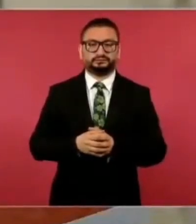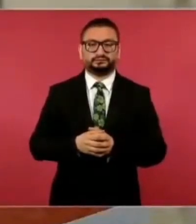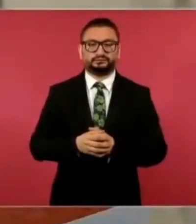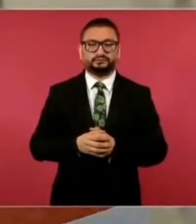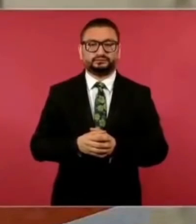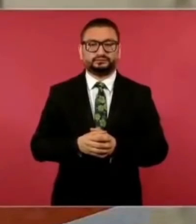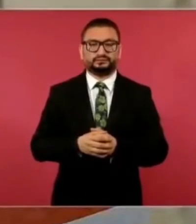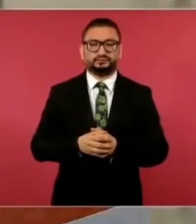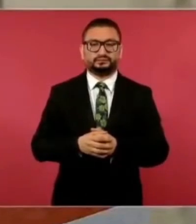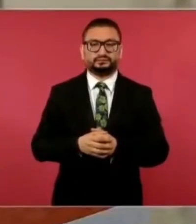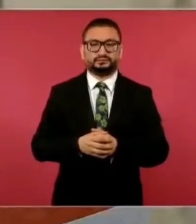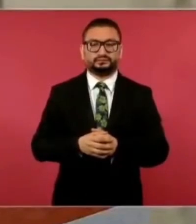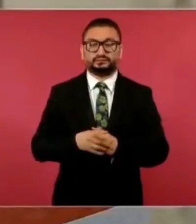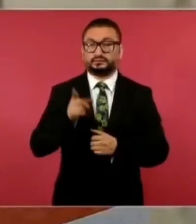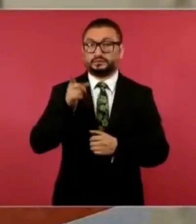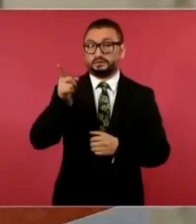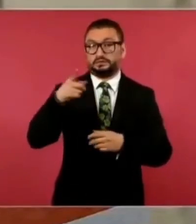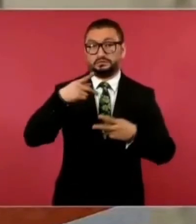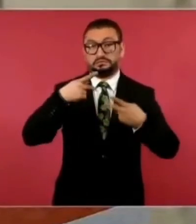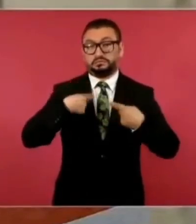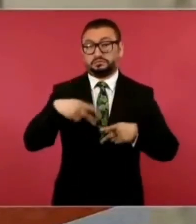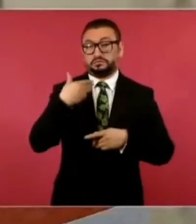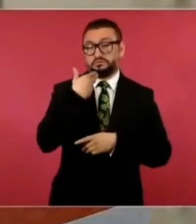super periodista